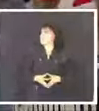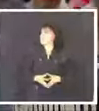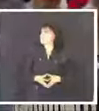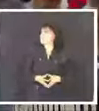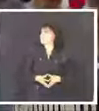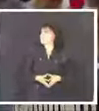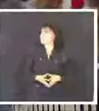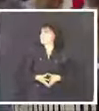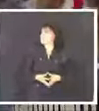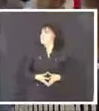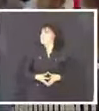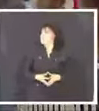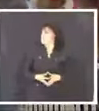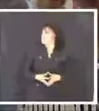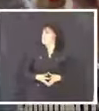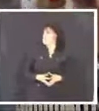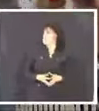¡Presidenta!